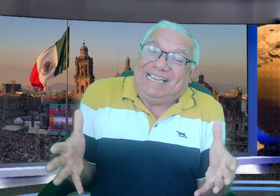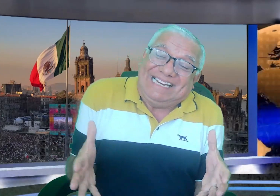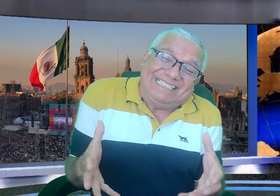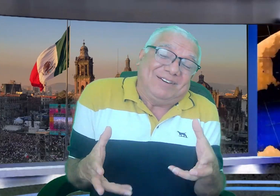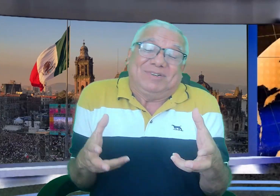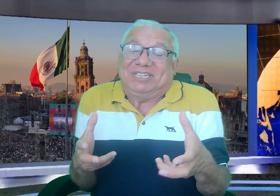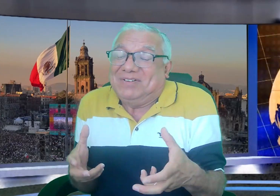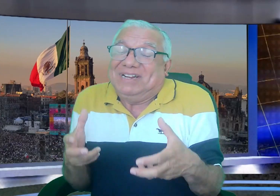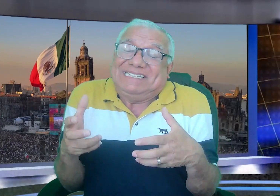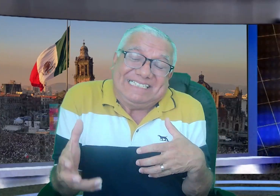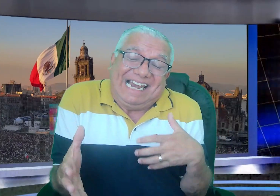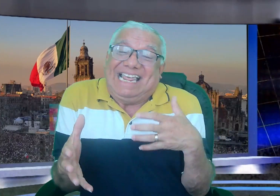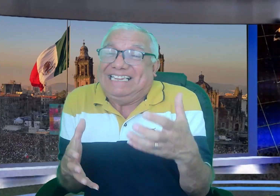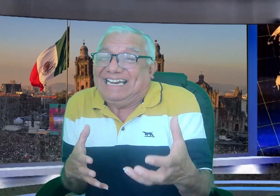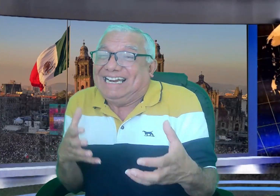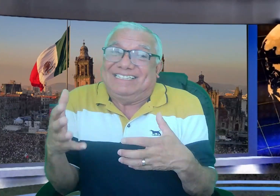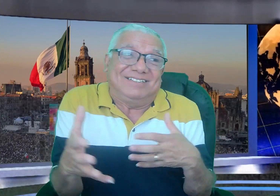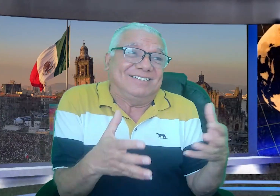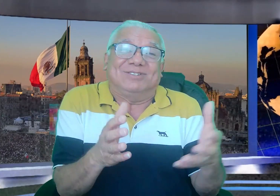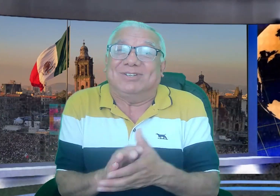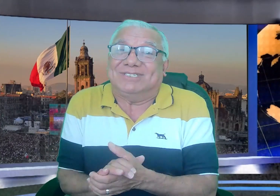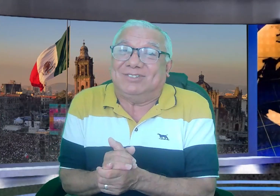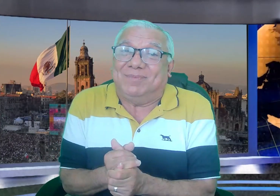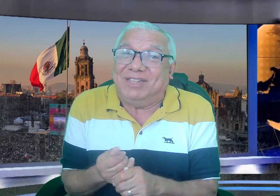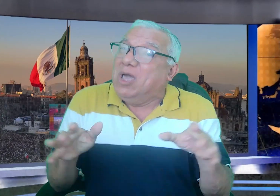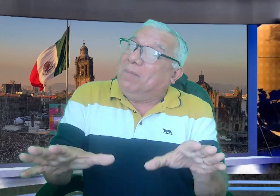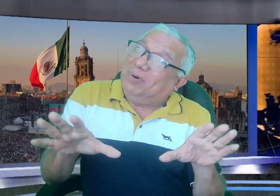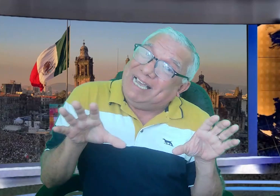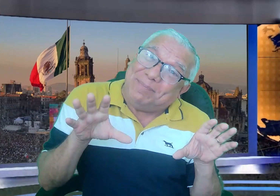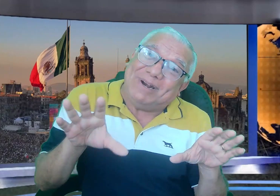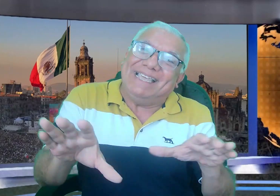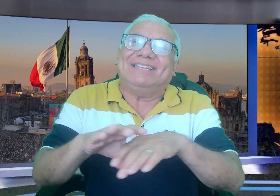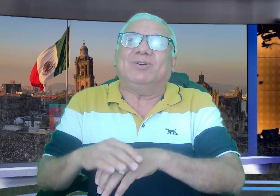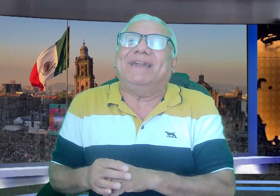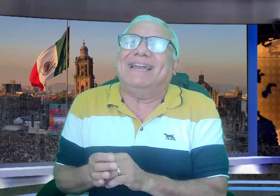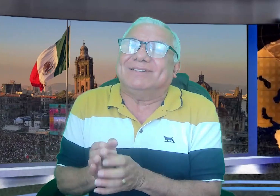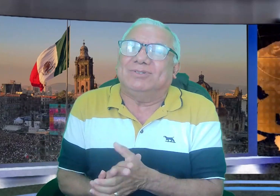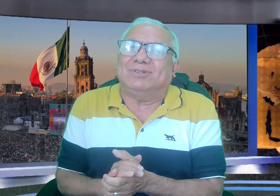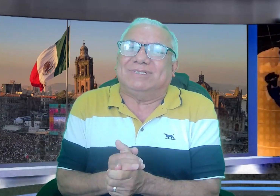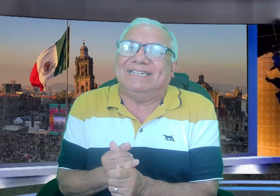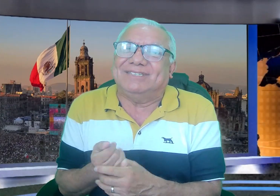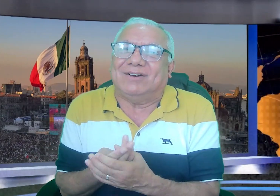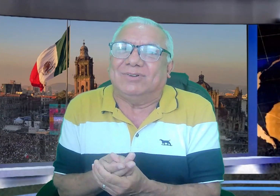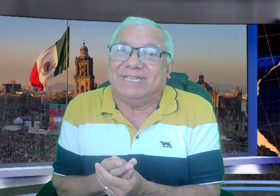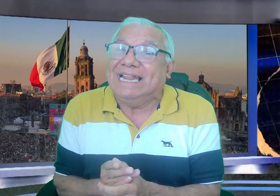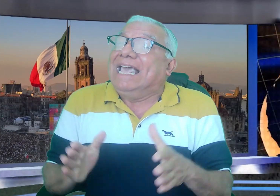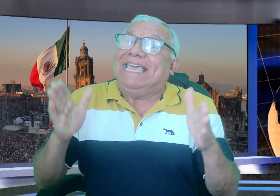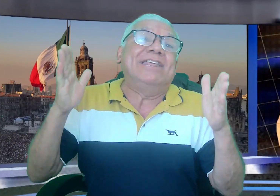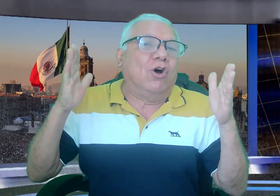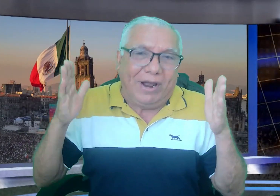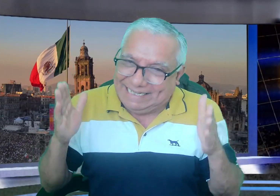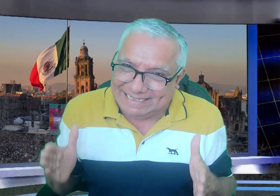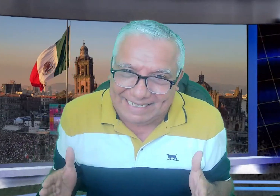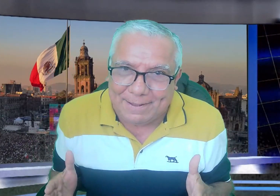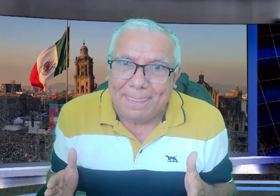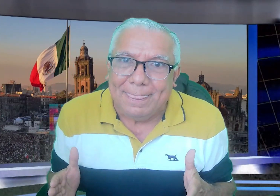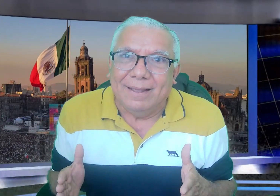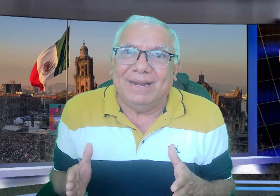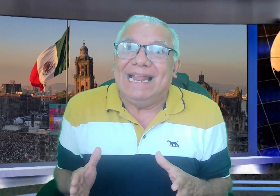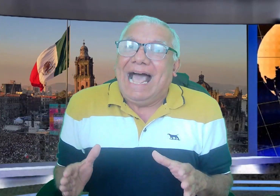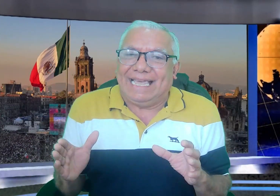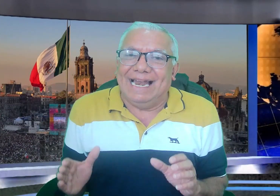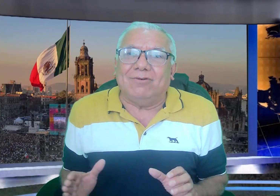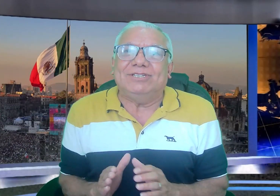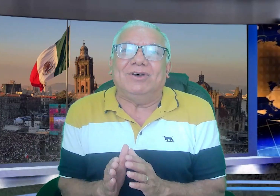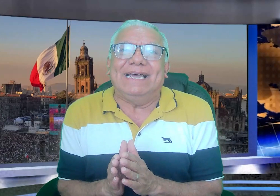bueno, imagínese como tengo unas excelentes relaciones con todos estos medios, pues ya por ahí estuviera el asunto dándose a conocer, y no es así,